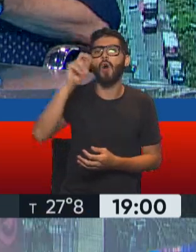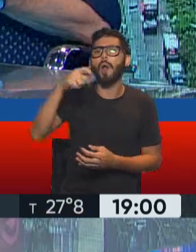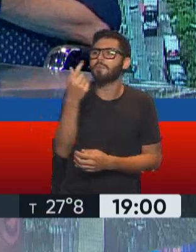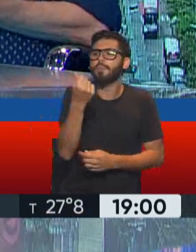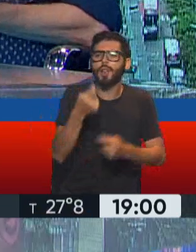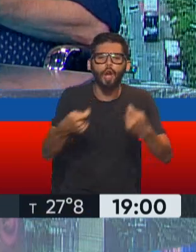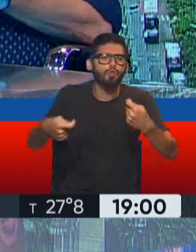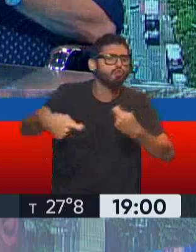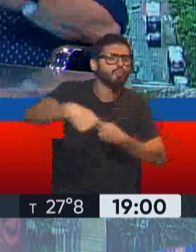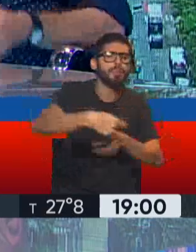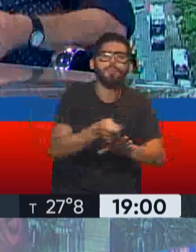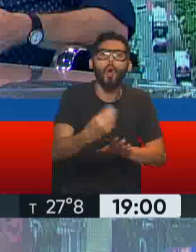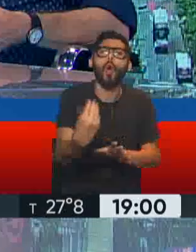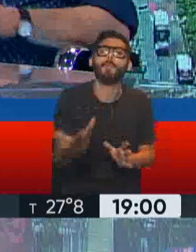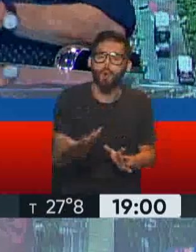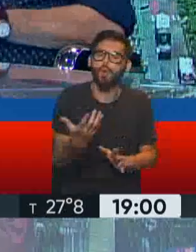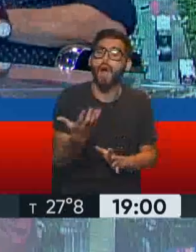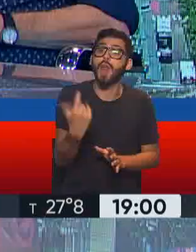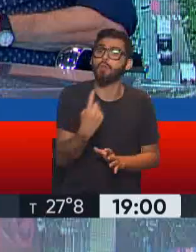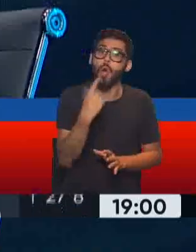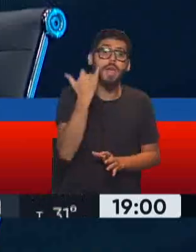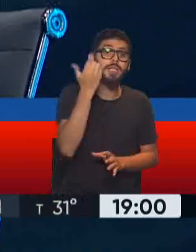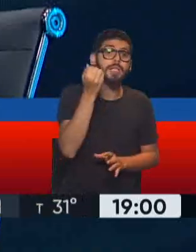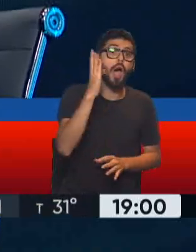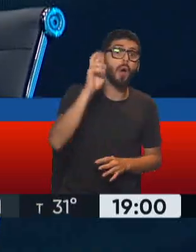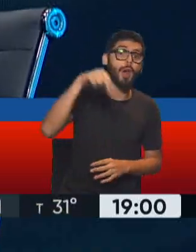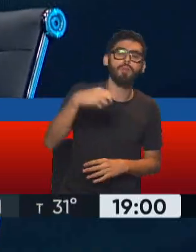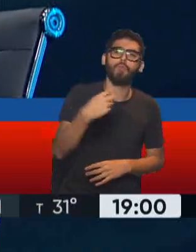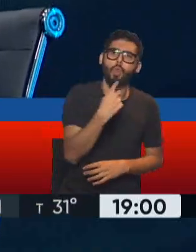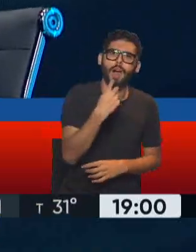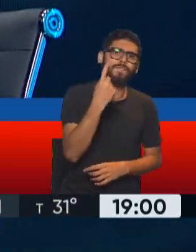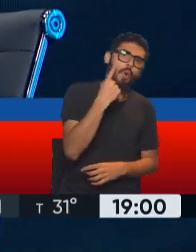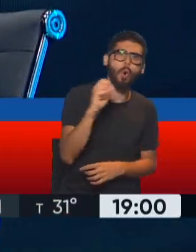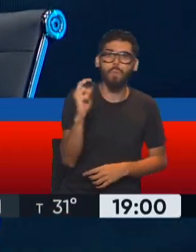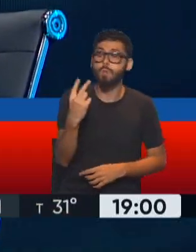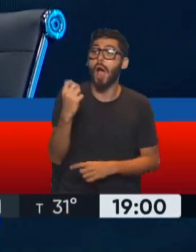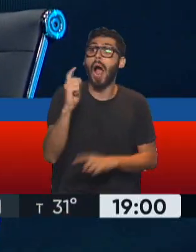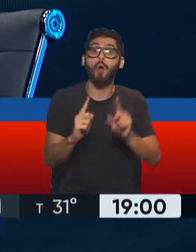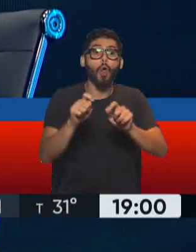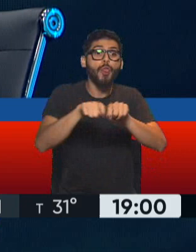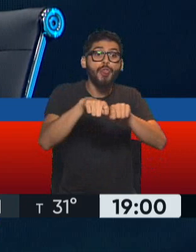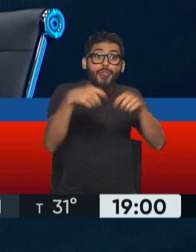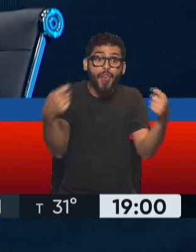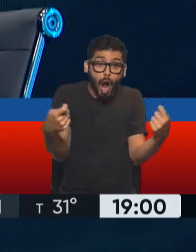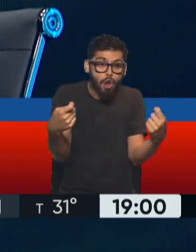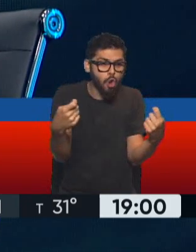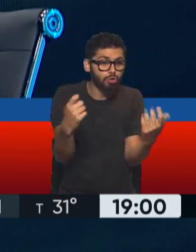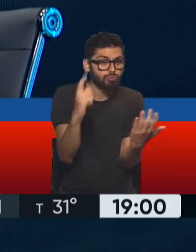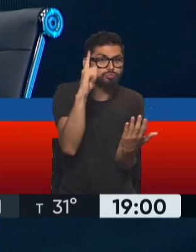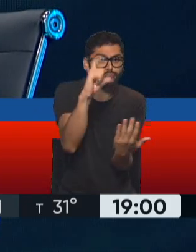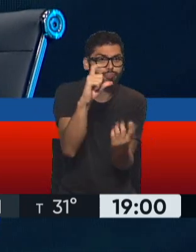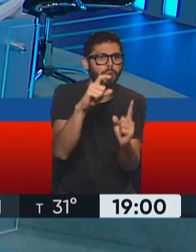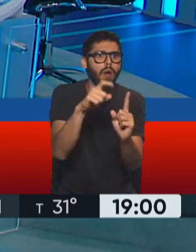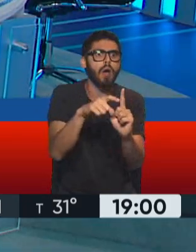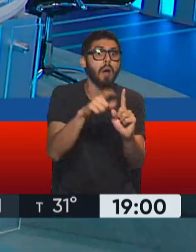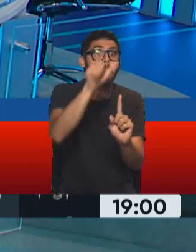muchísimo tiempo estuvo la duda de si Jabrán estaba vivo o estaba muerto, porque de hecho había portadas de diarios que mostraban a personas que tenían